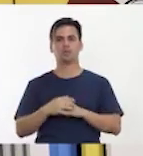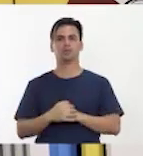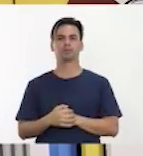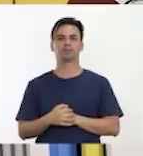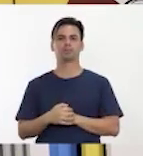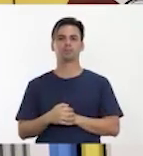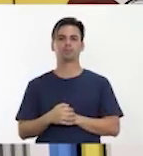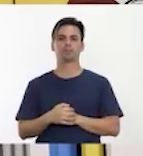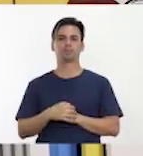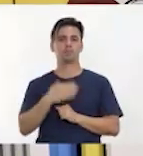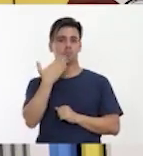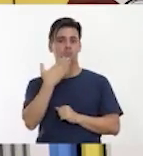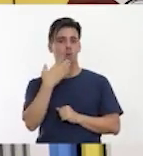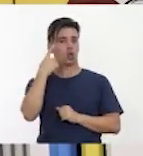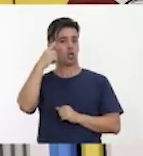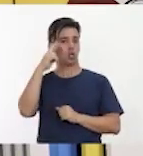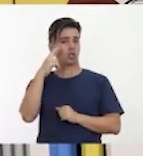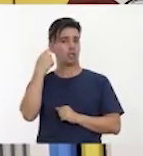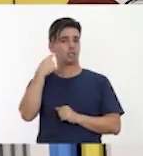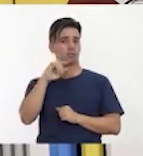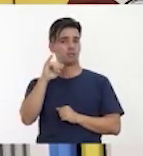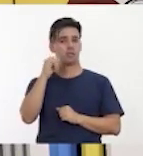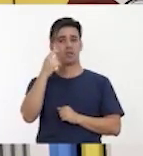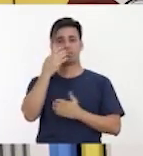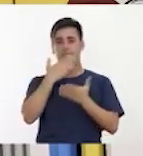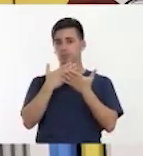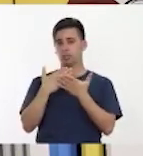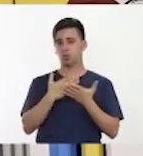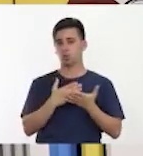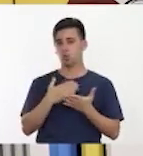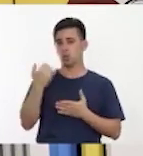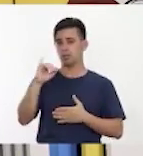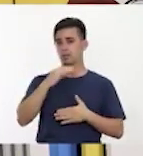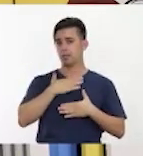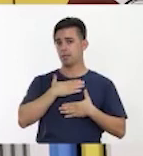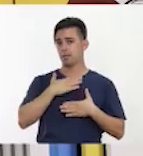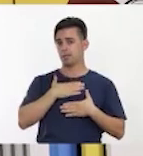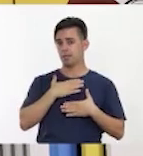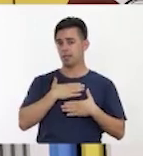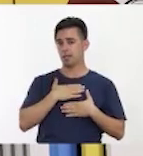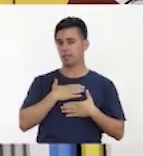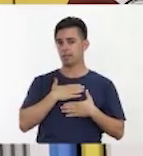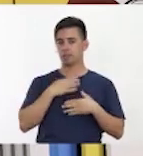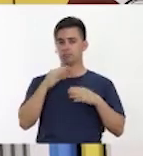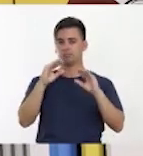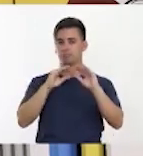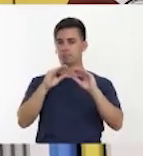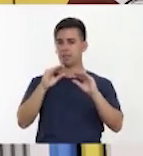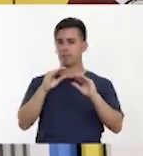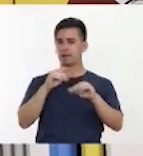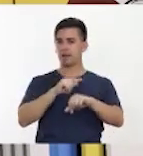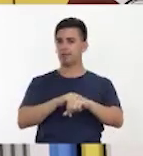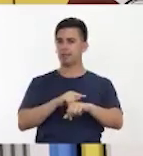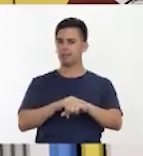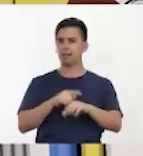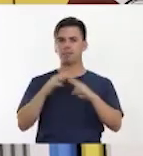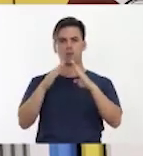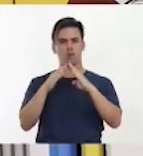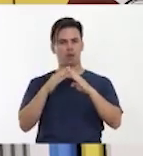Recordar nuevamente la importancia del estudio independiente, de una buena planificación del